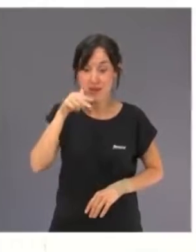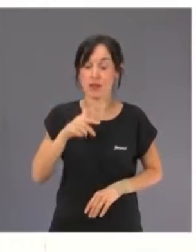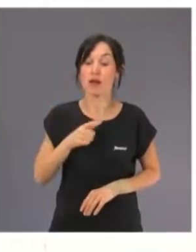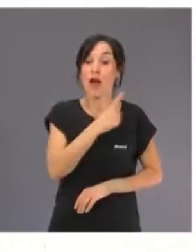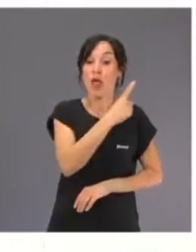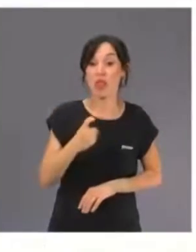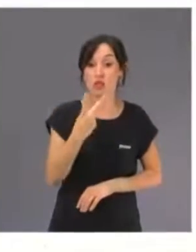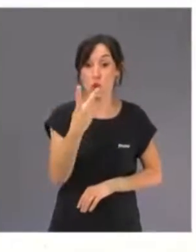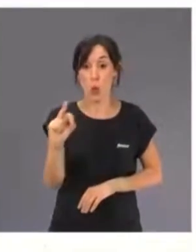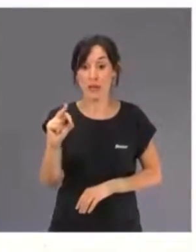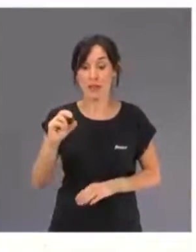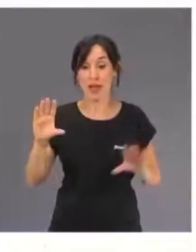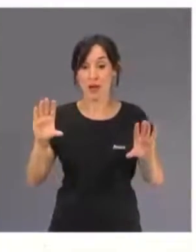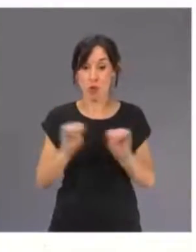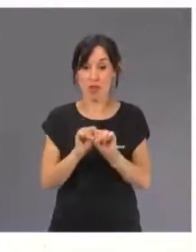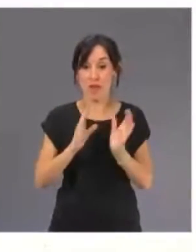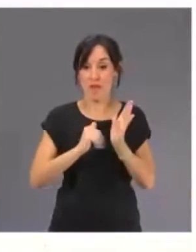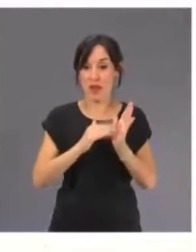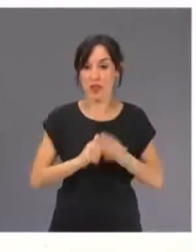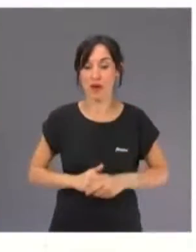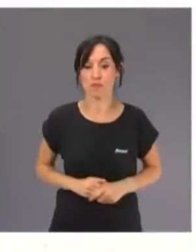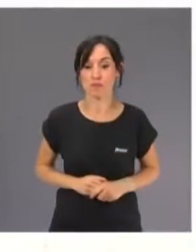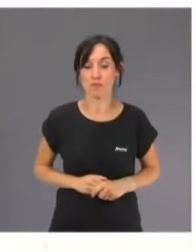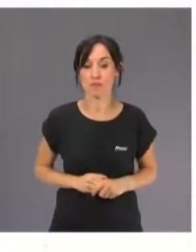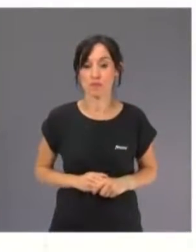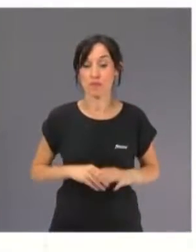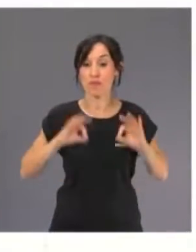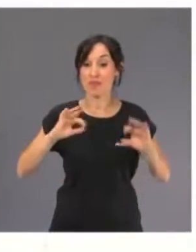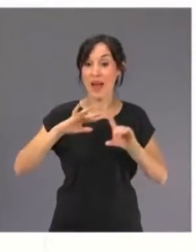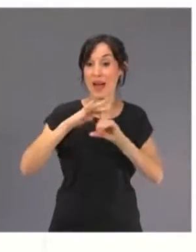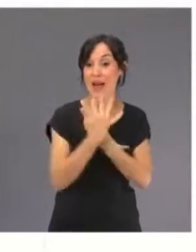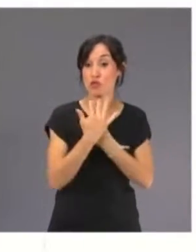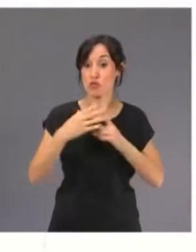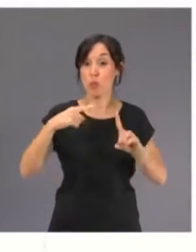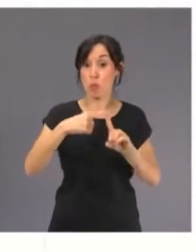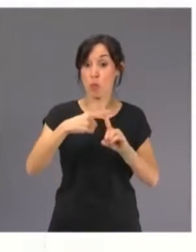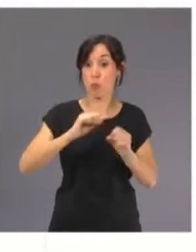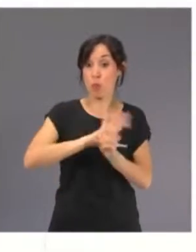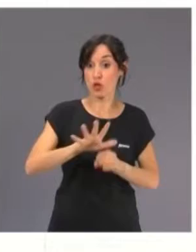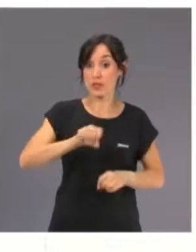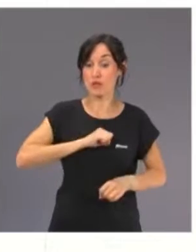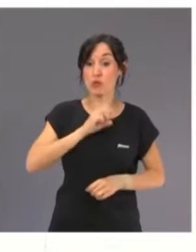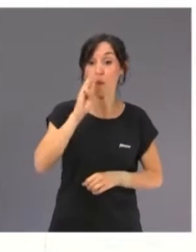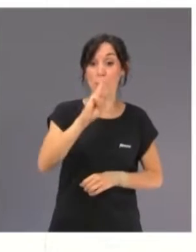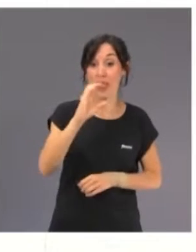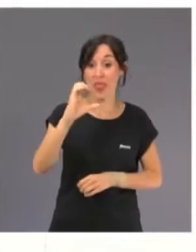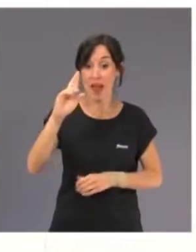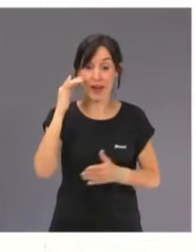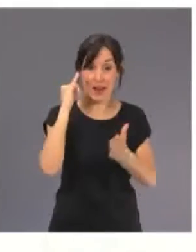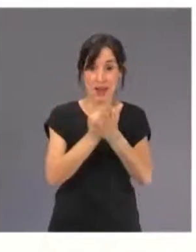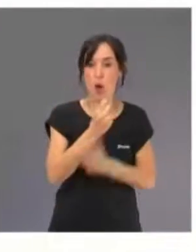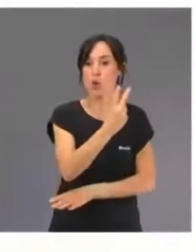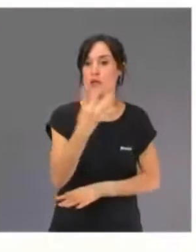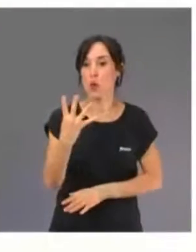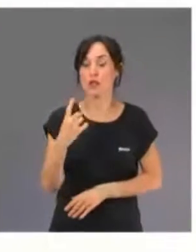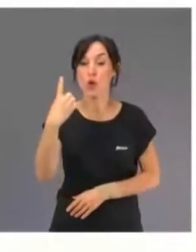y 120 en la provincia de Valencia. El número de casos positivos confirmados con PCR, 24.